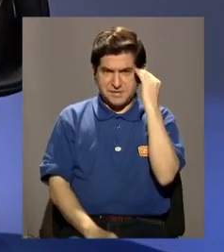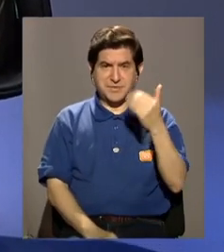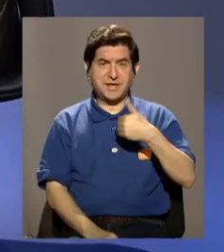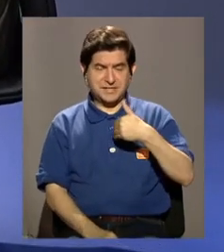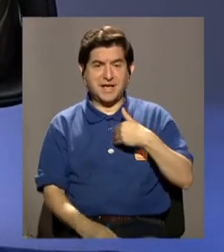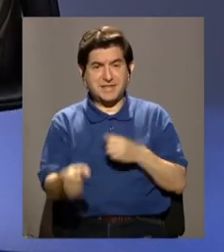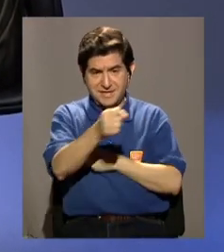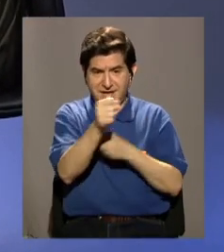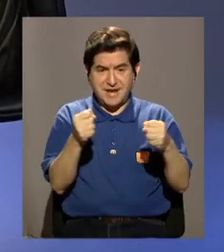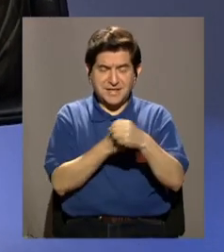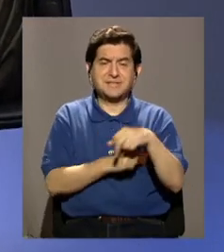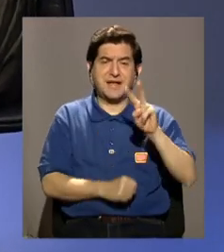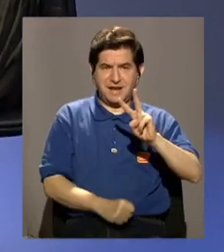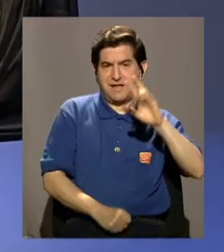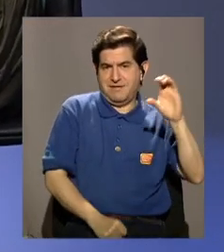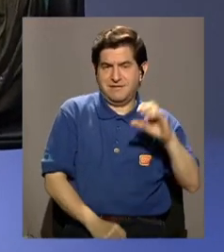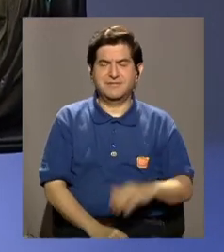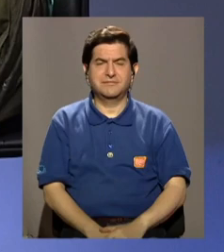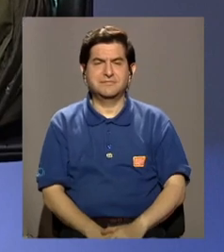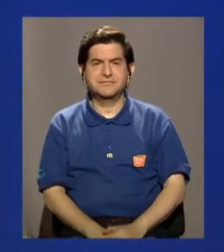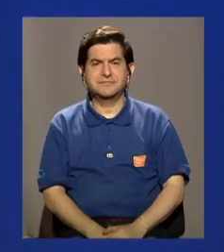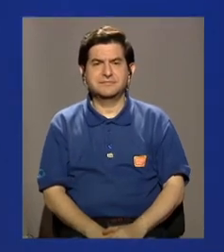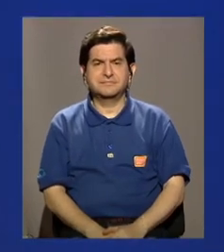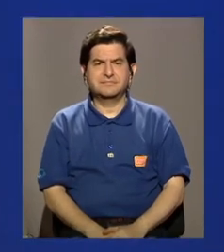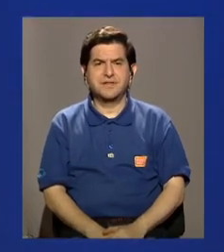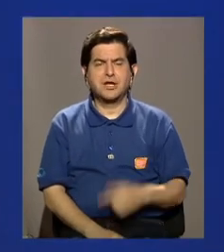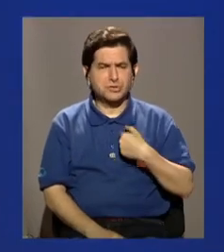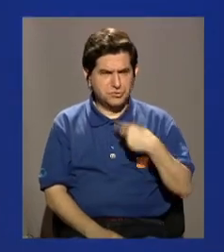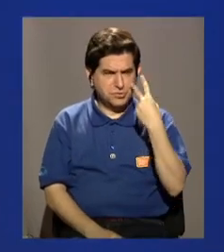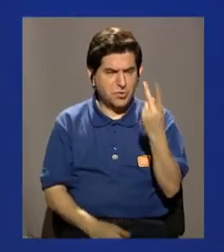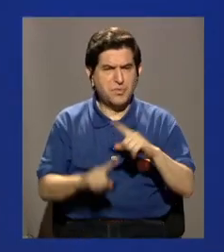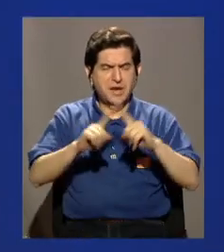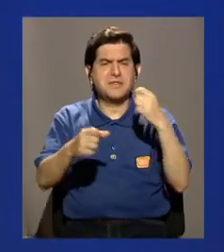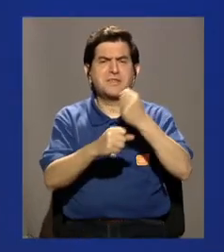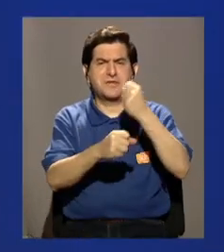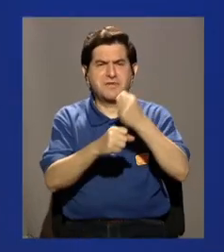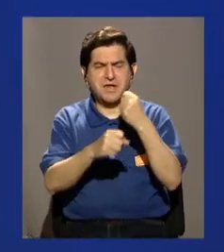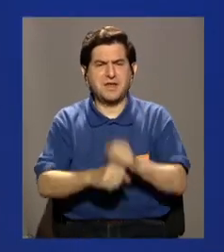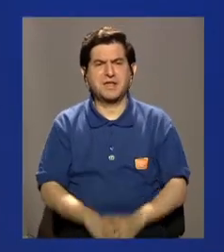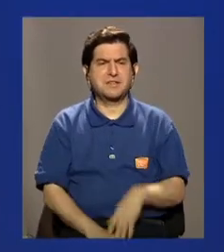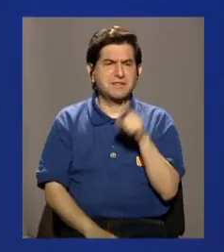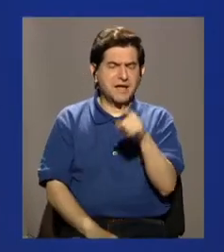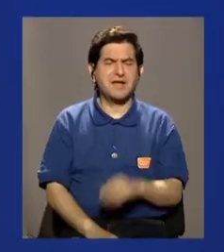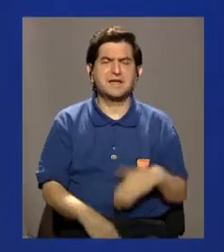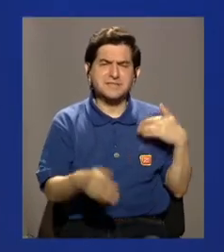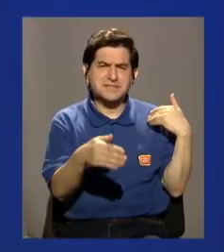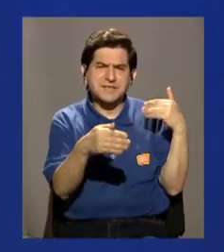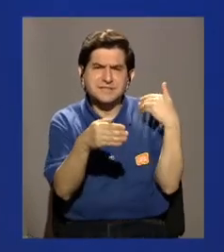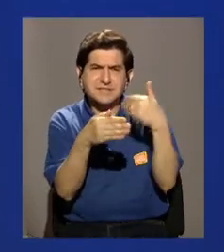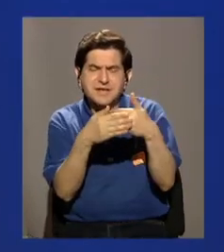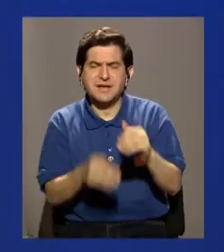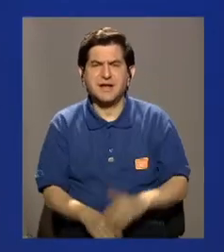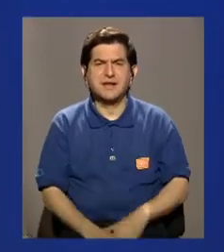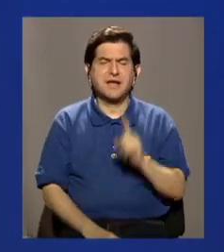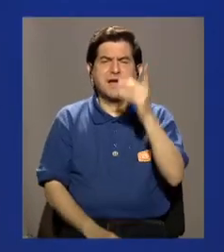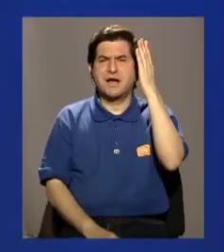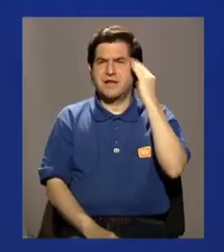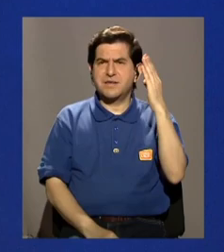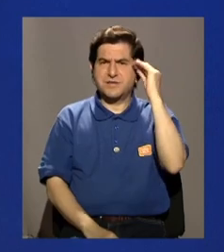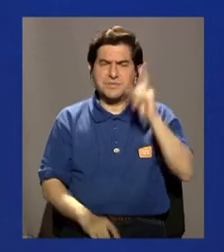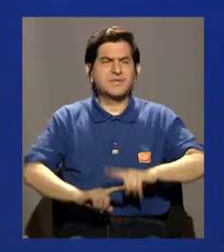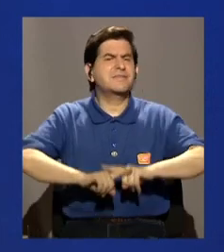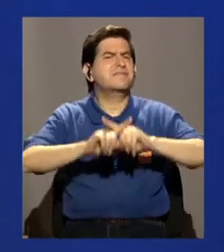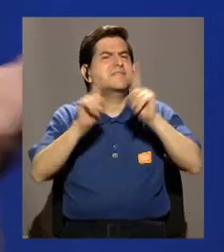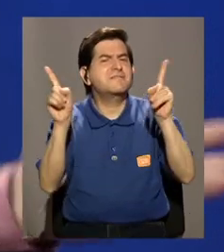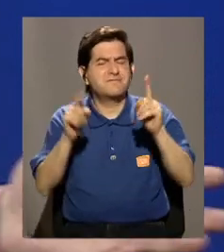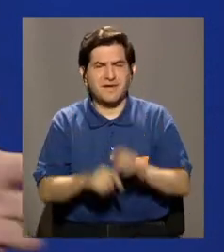la vargas calvo también claro he visto varias obras en donde se apela a esa proximidad y es una experiencia muy distinta